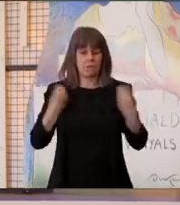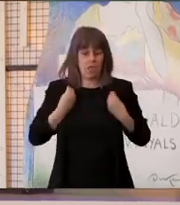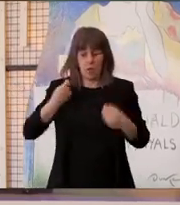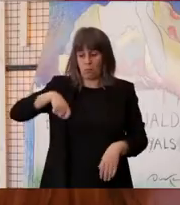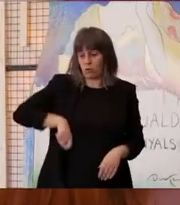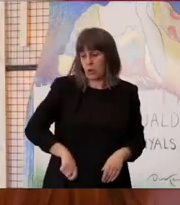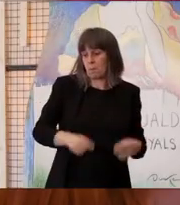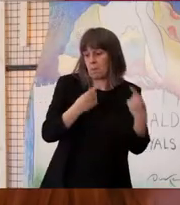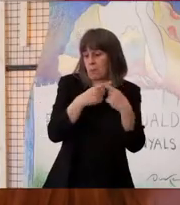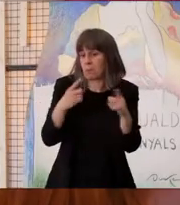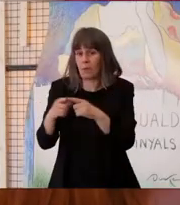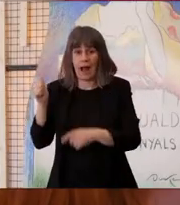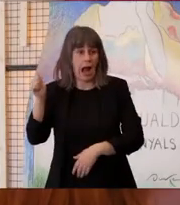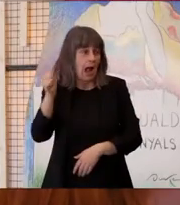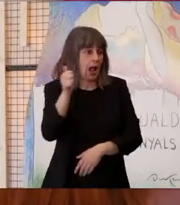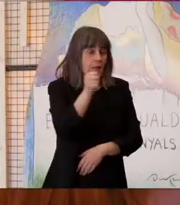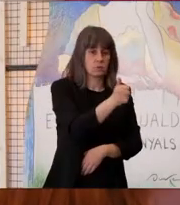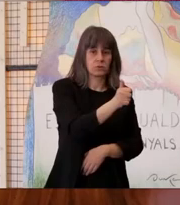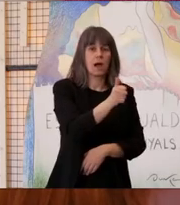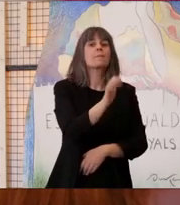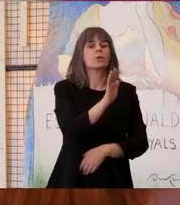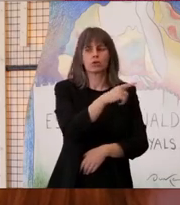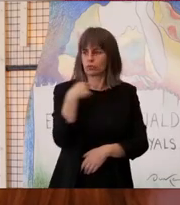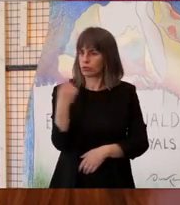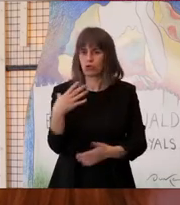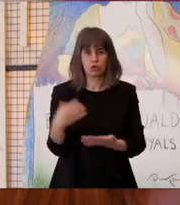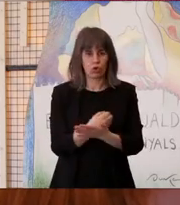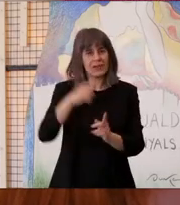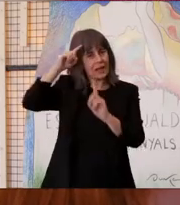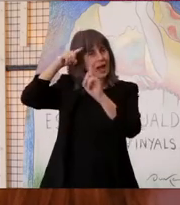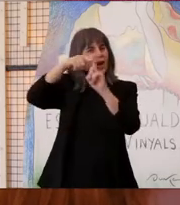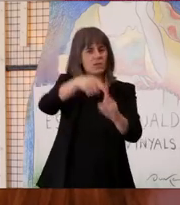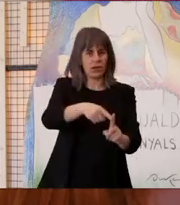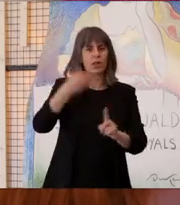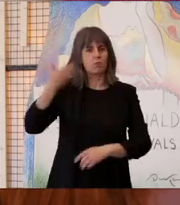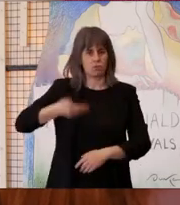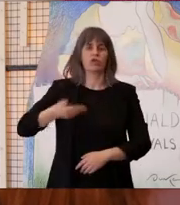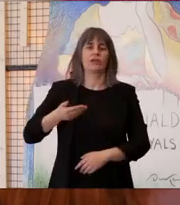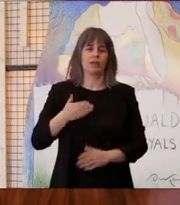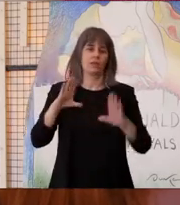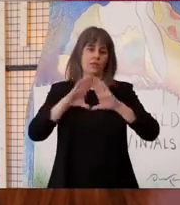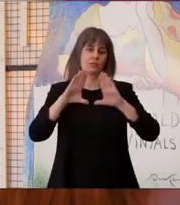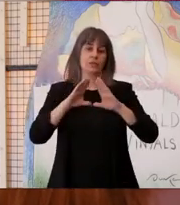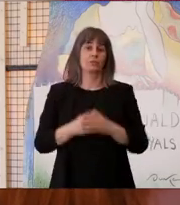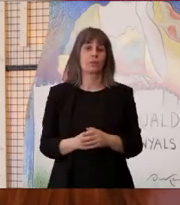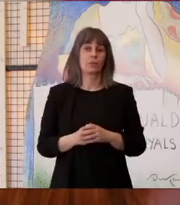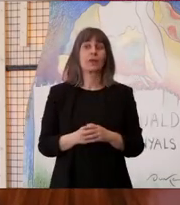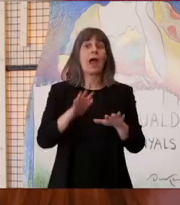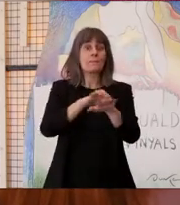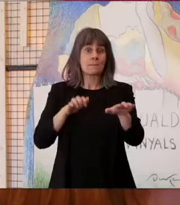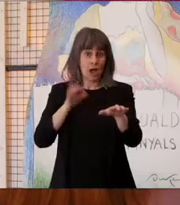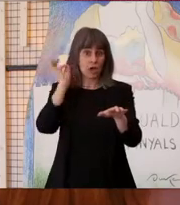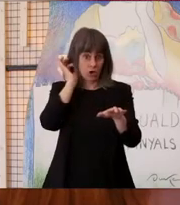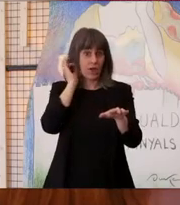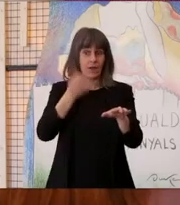Oye son todas grandes referentes del feminismo es más la mayoría de ellas han sido activistas